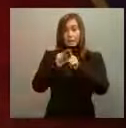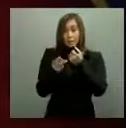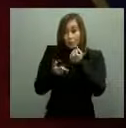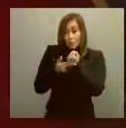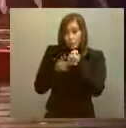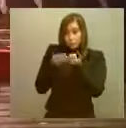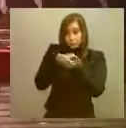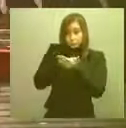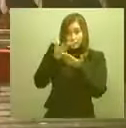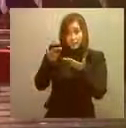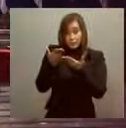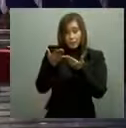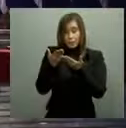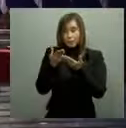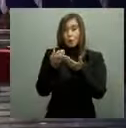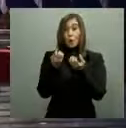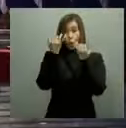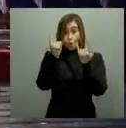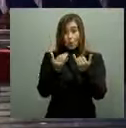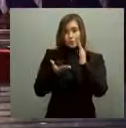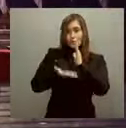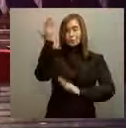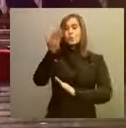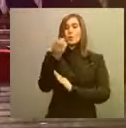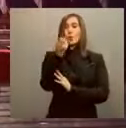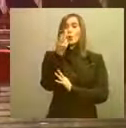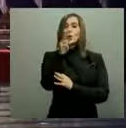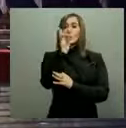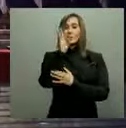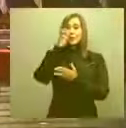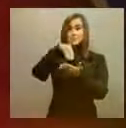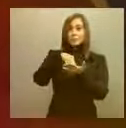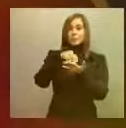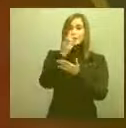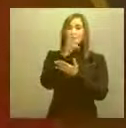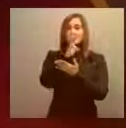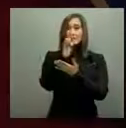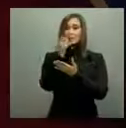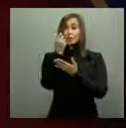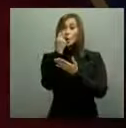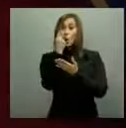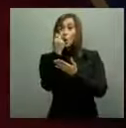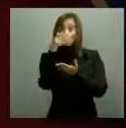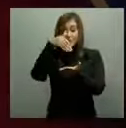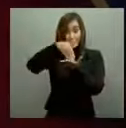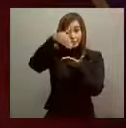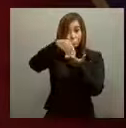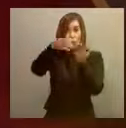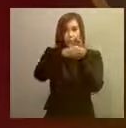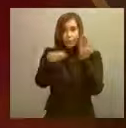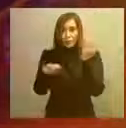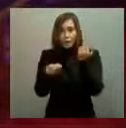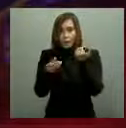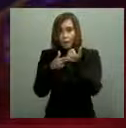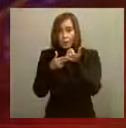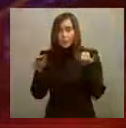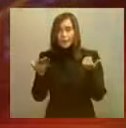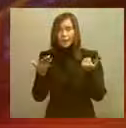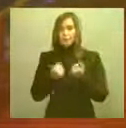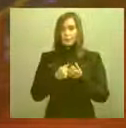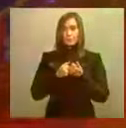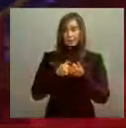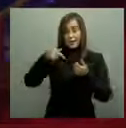internacionales, siendo hoy de 12.611 millones de dólares, las más altas de la historia. Somos el